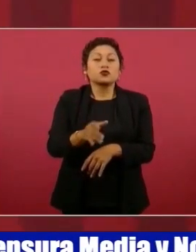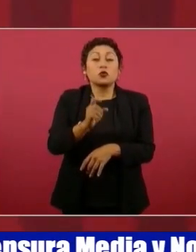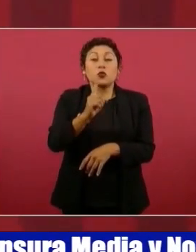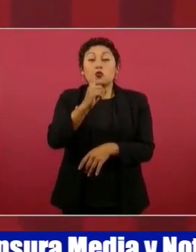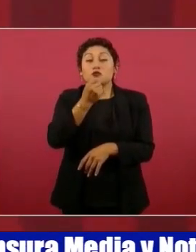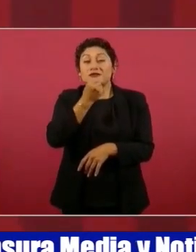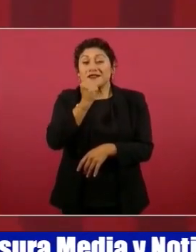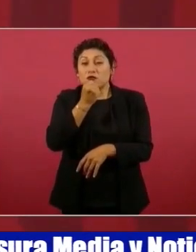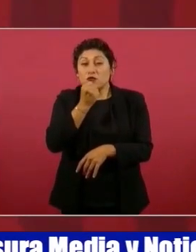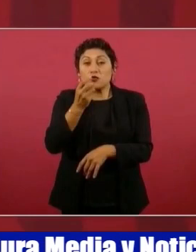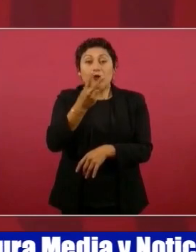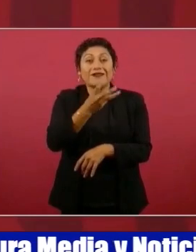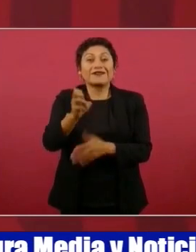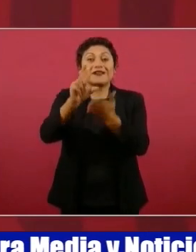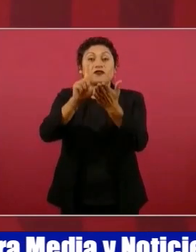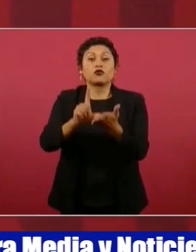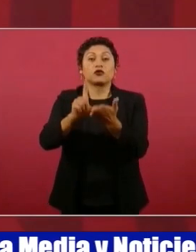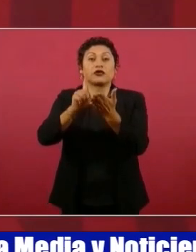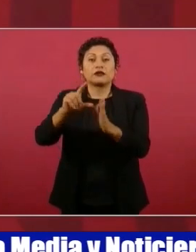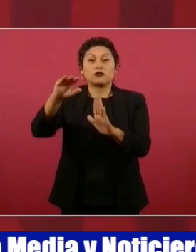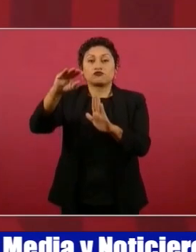pero los pozos